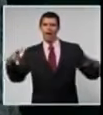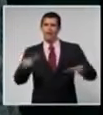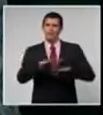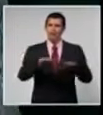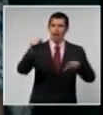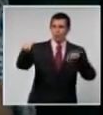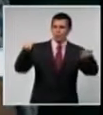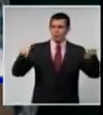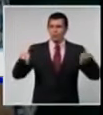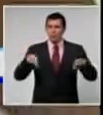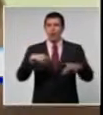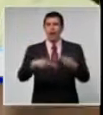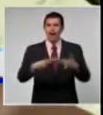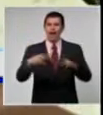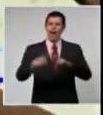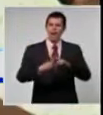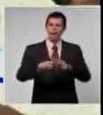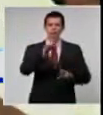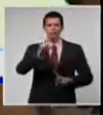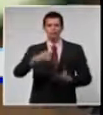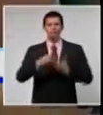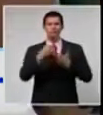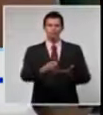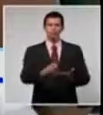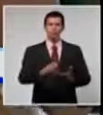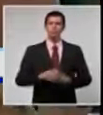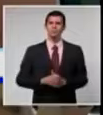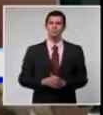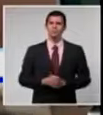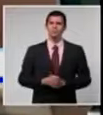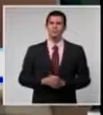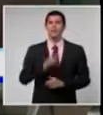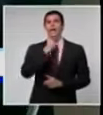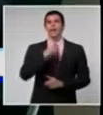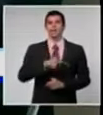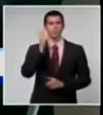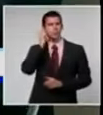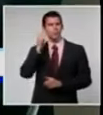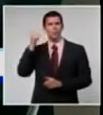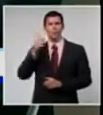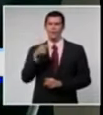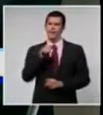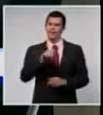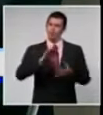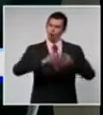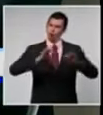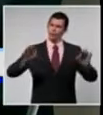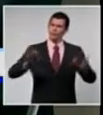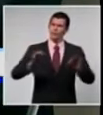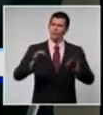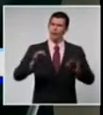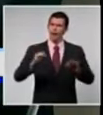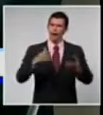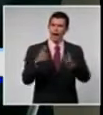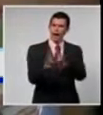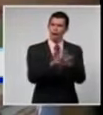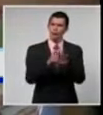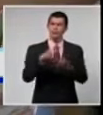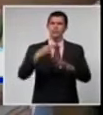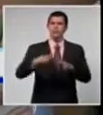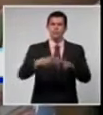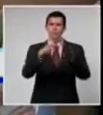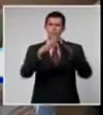La coordinadora del Comité Internacional Paz, Justicia y Dignidad de los Pueblos, Graciela Ramírez, califica como un tsunami